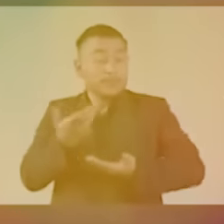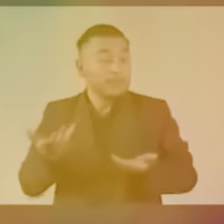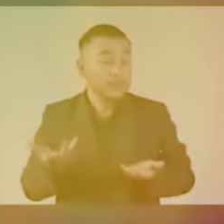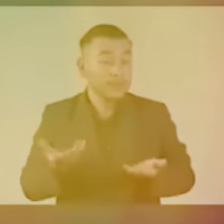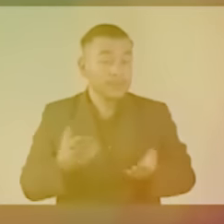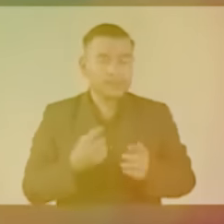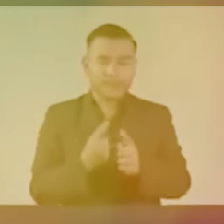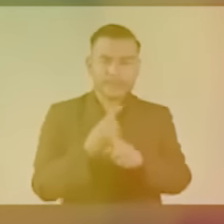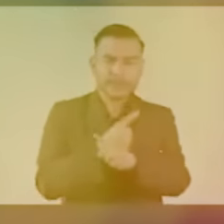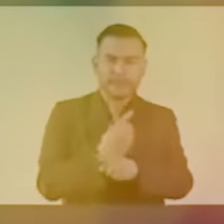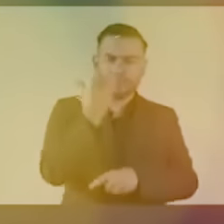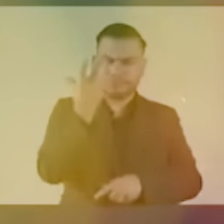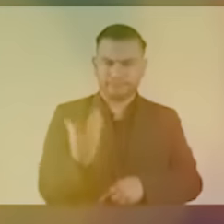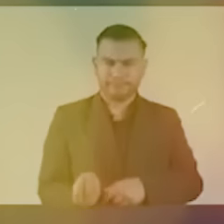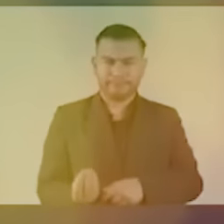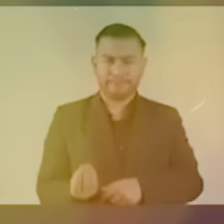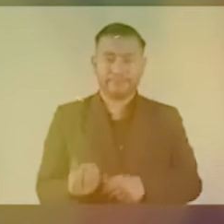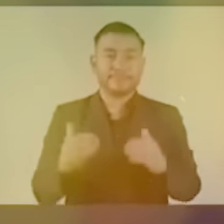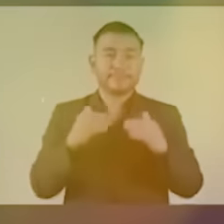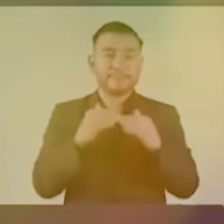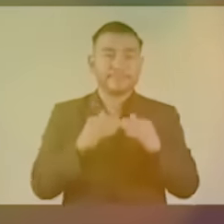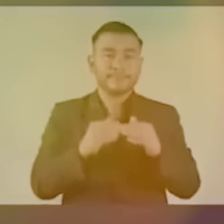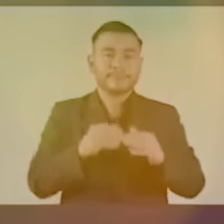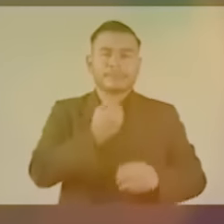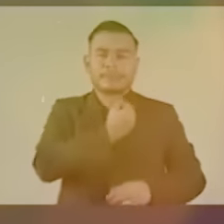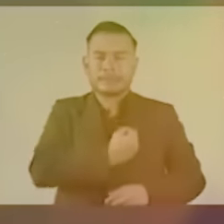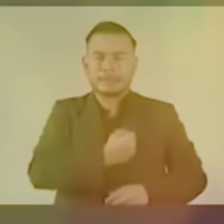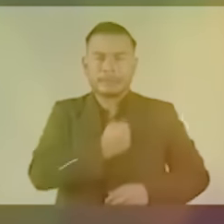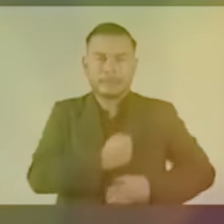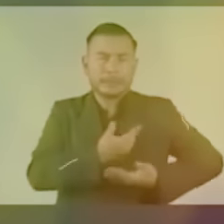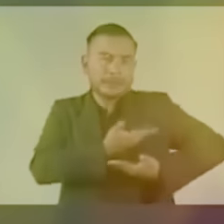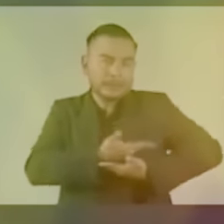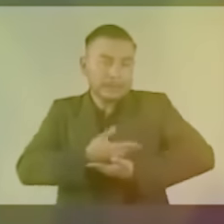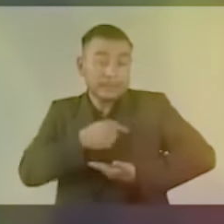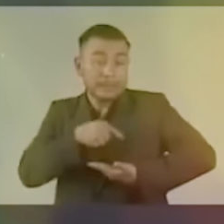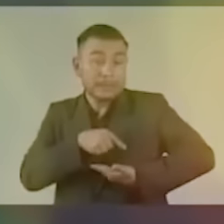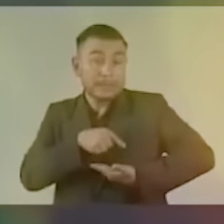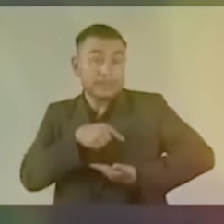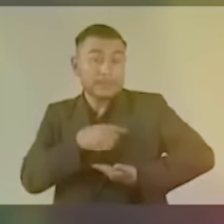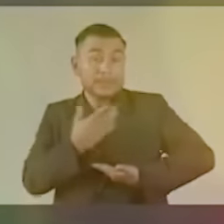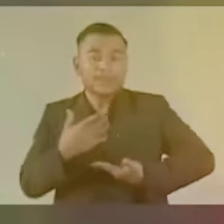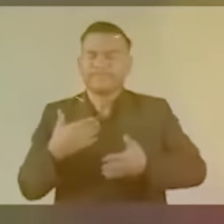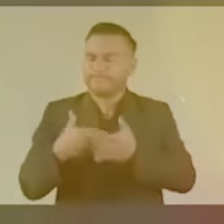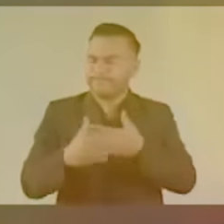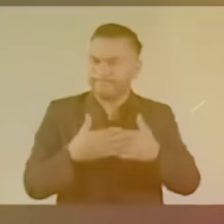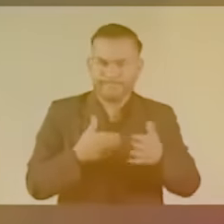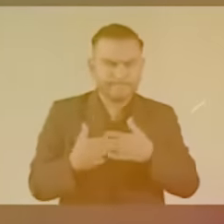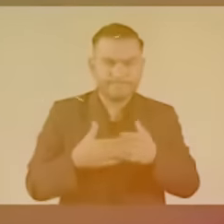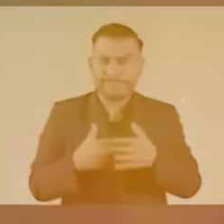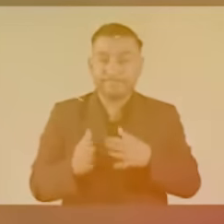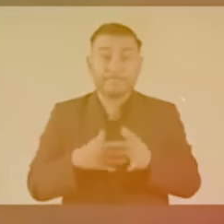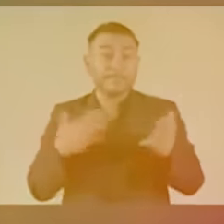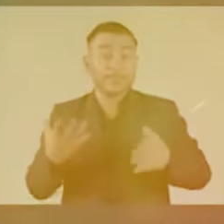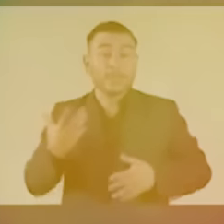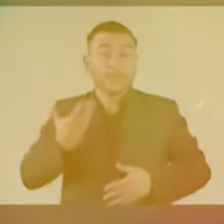tener cambios en su rutina, van a sufrir con él. Pero no importa todo lo que hagan, porque